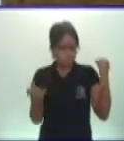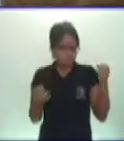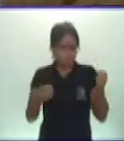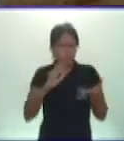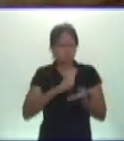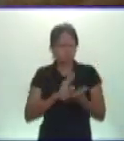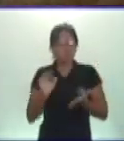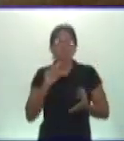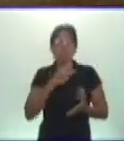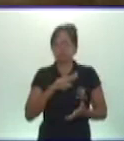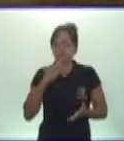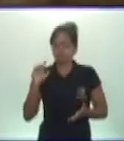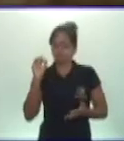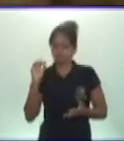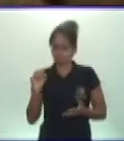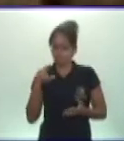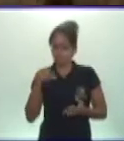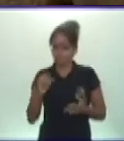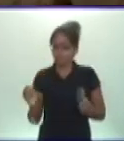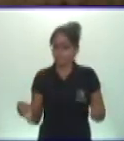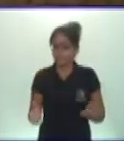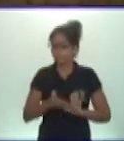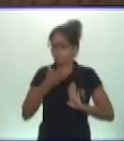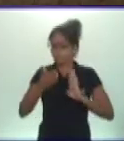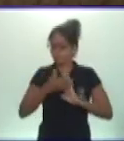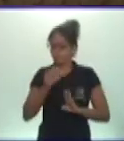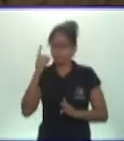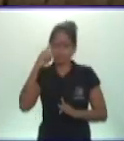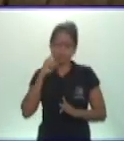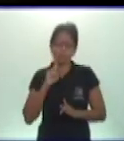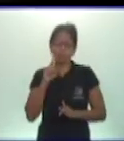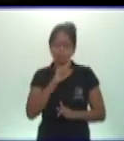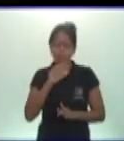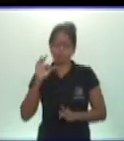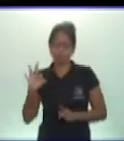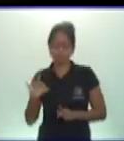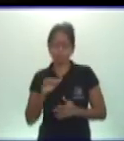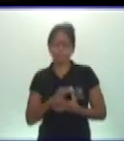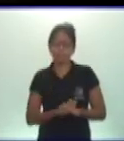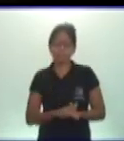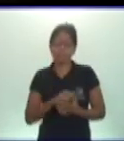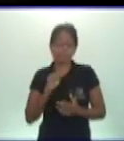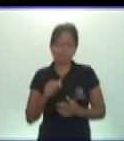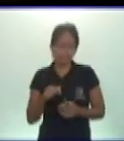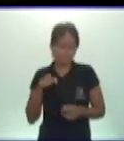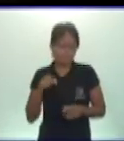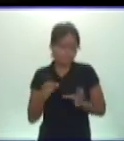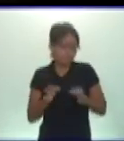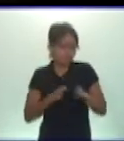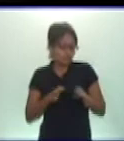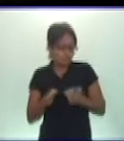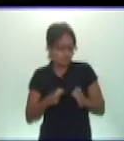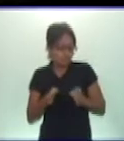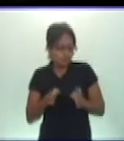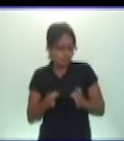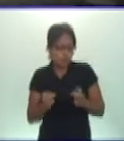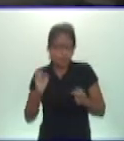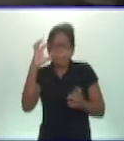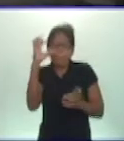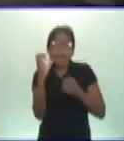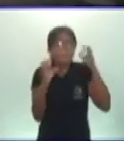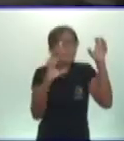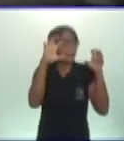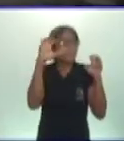del siglo XVIII y que actualmente funciona con las ópticas de procedencia francesa que fueron instaladas al momento de